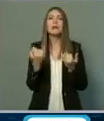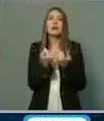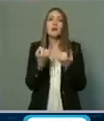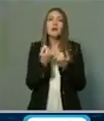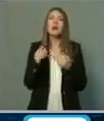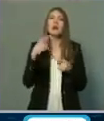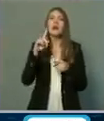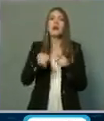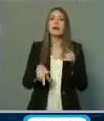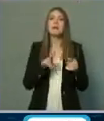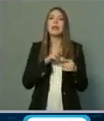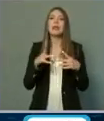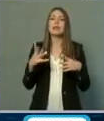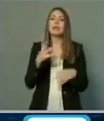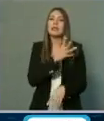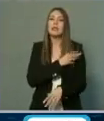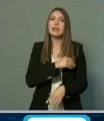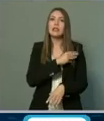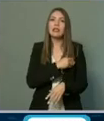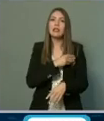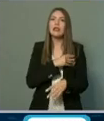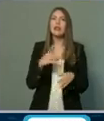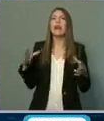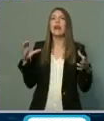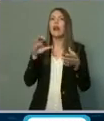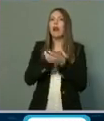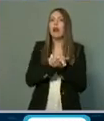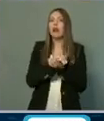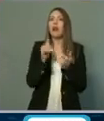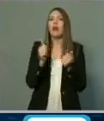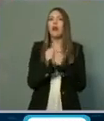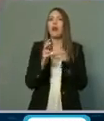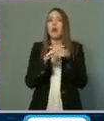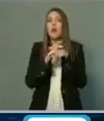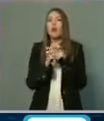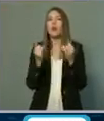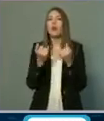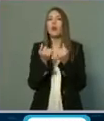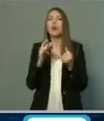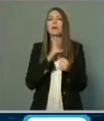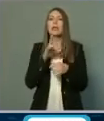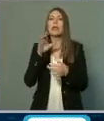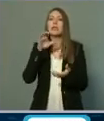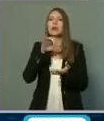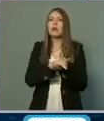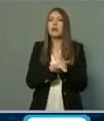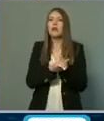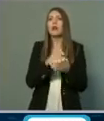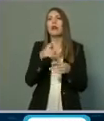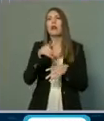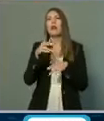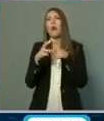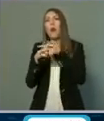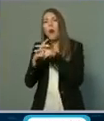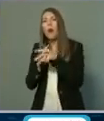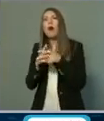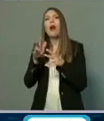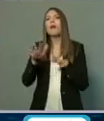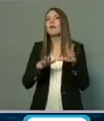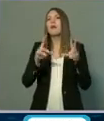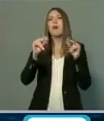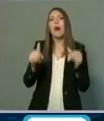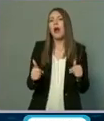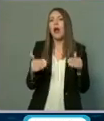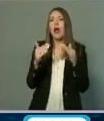mis hijas que están casadas con luchadores, me ha quitado mi esposa que lucha, que a veces no está en mi casa. O sea, hacen un intercambio que yo he tenido. Me ha dado muchas